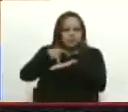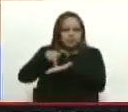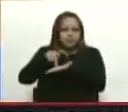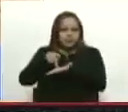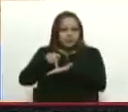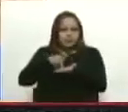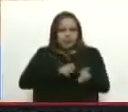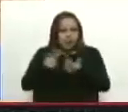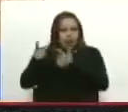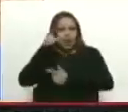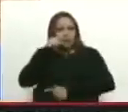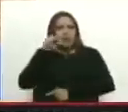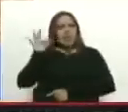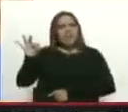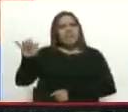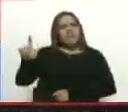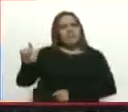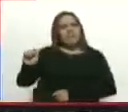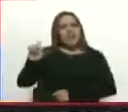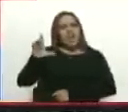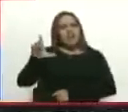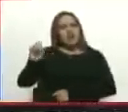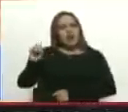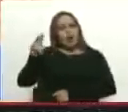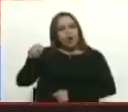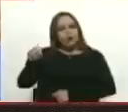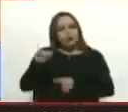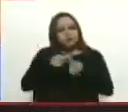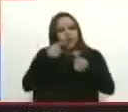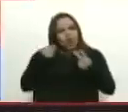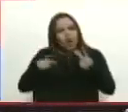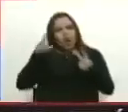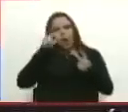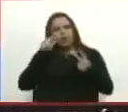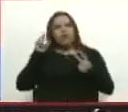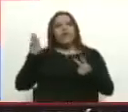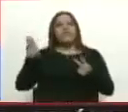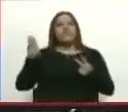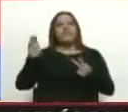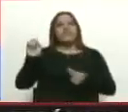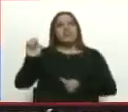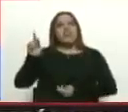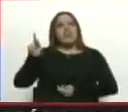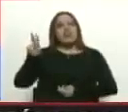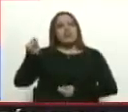a Falcón y al señor Bertucci. Hubo otro y ese se retiró.